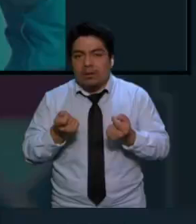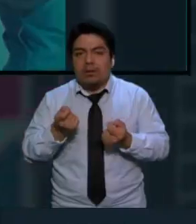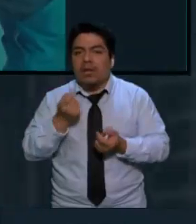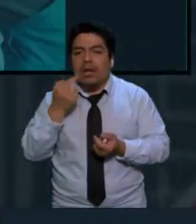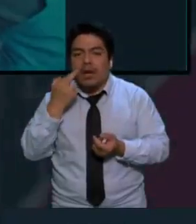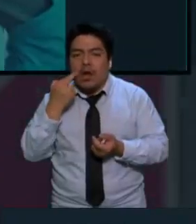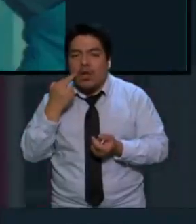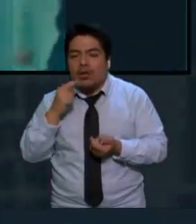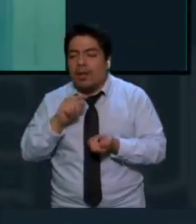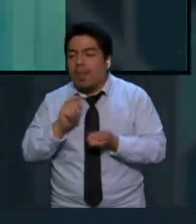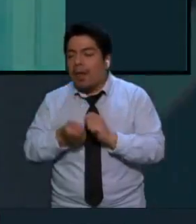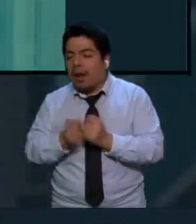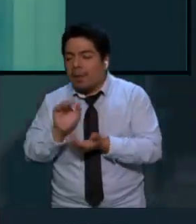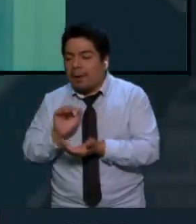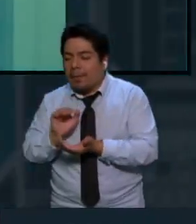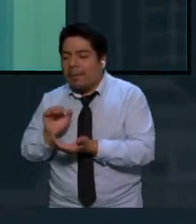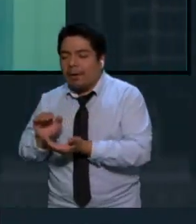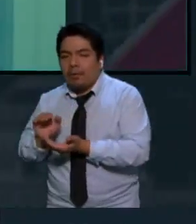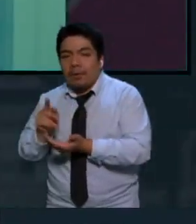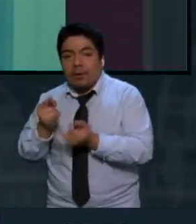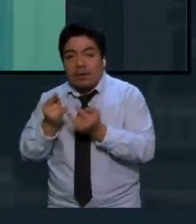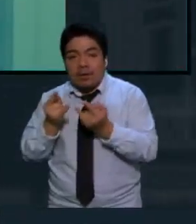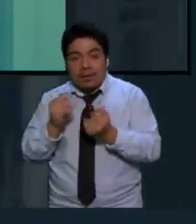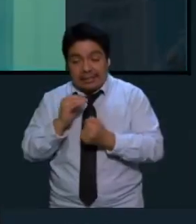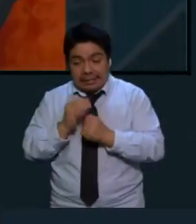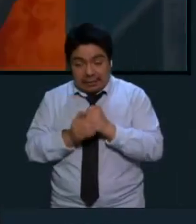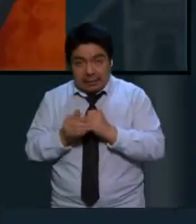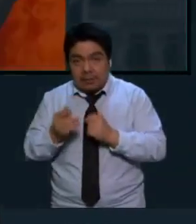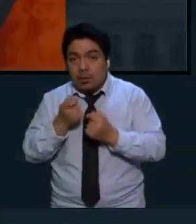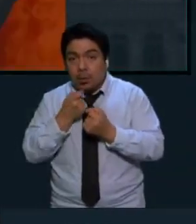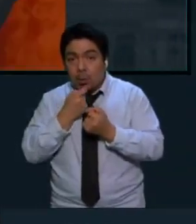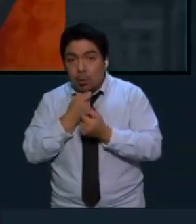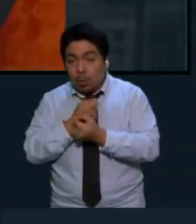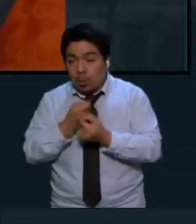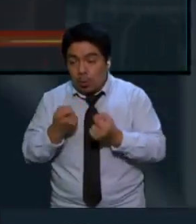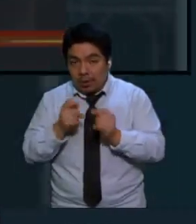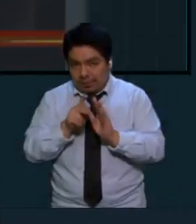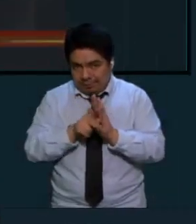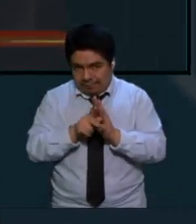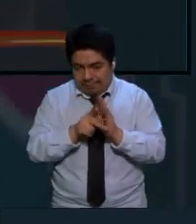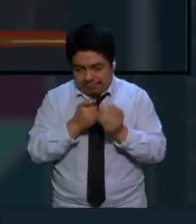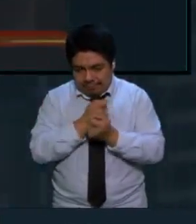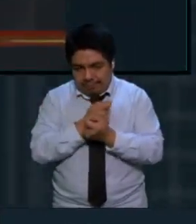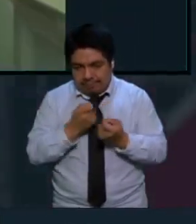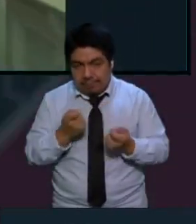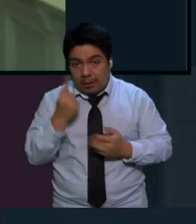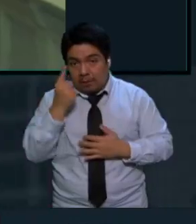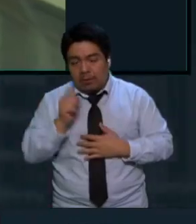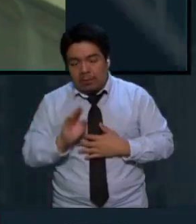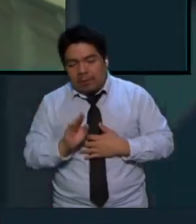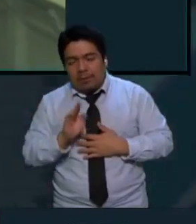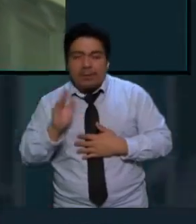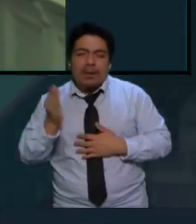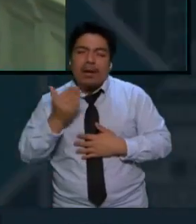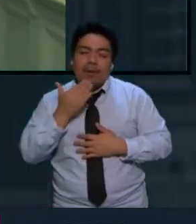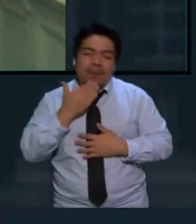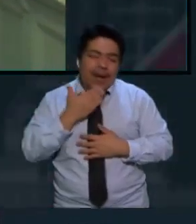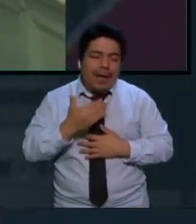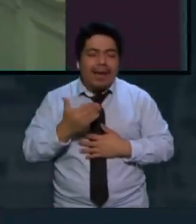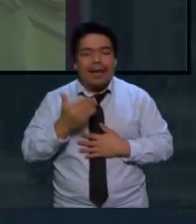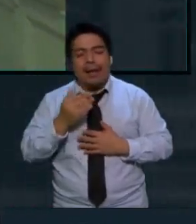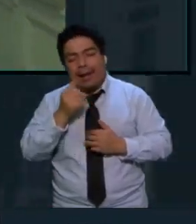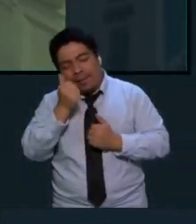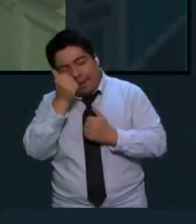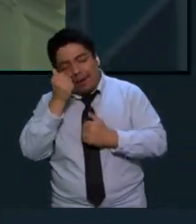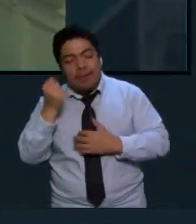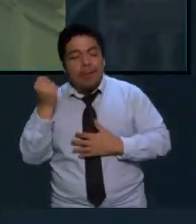ratoncitos, ¿no? Y al final de esa historia, los niños en la película, una bruja buena, arrepentida, les da